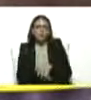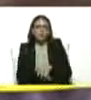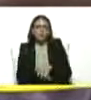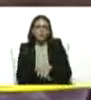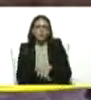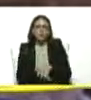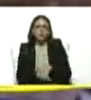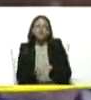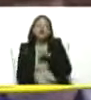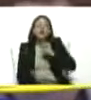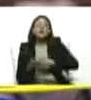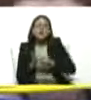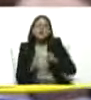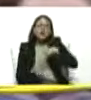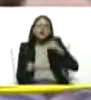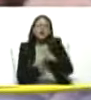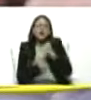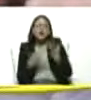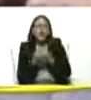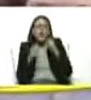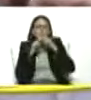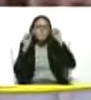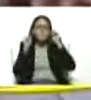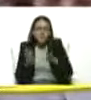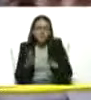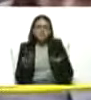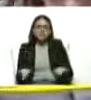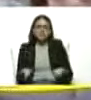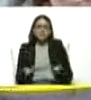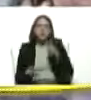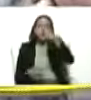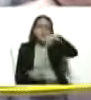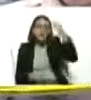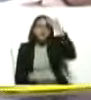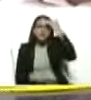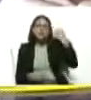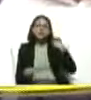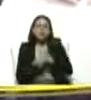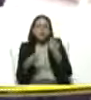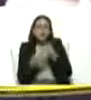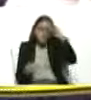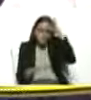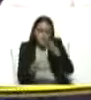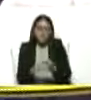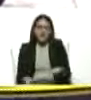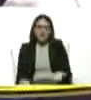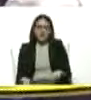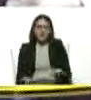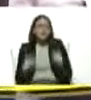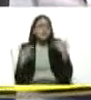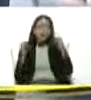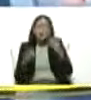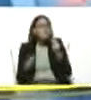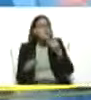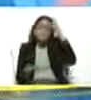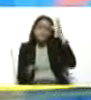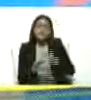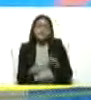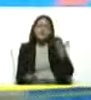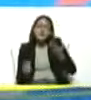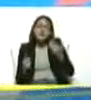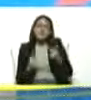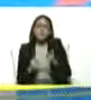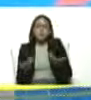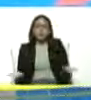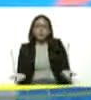Es una bendición. Ustedes saben que yo soy un hombre de fe. Soy un hombre de fe.